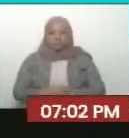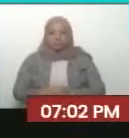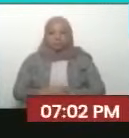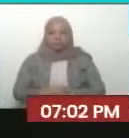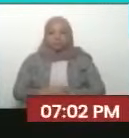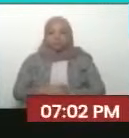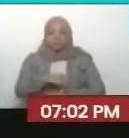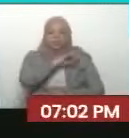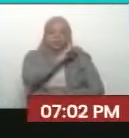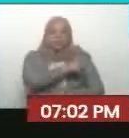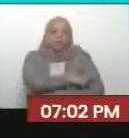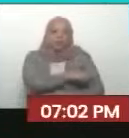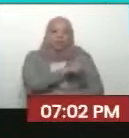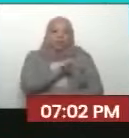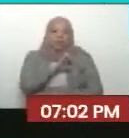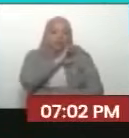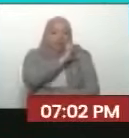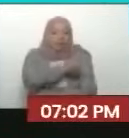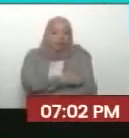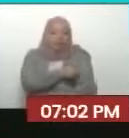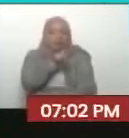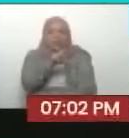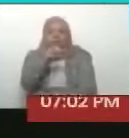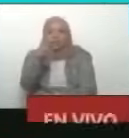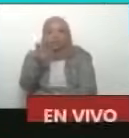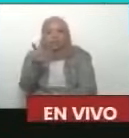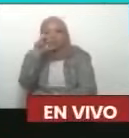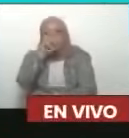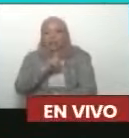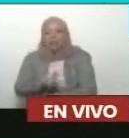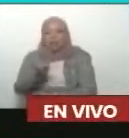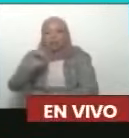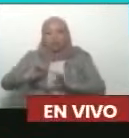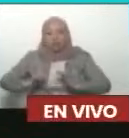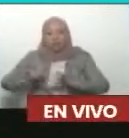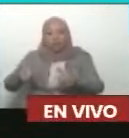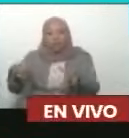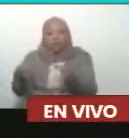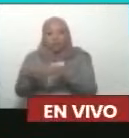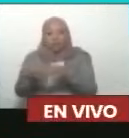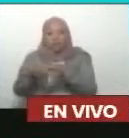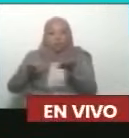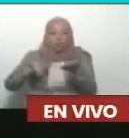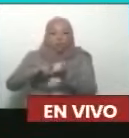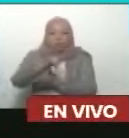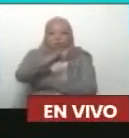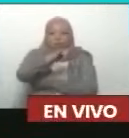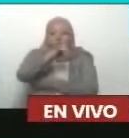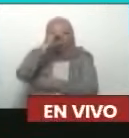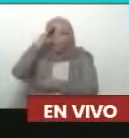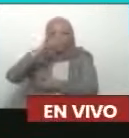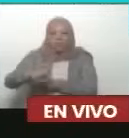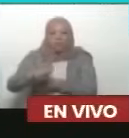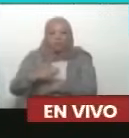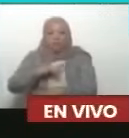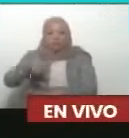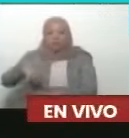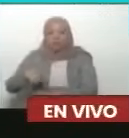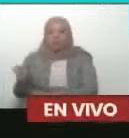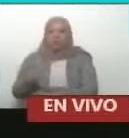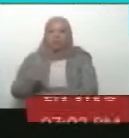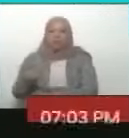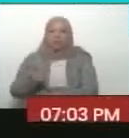de su fuerza, de su energía. 103 años de la fundación, del nacimiento de nuestra aviación